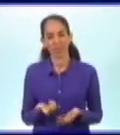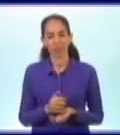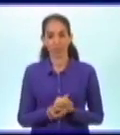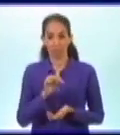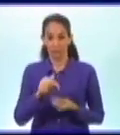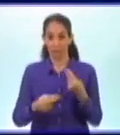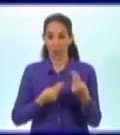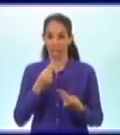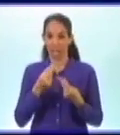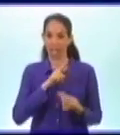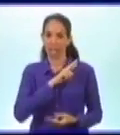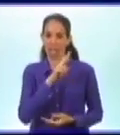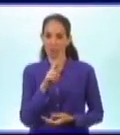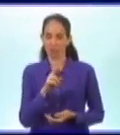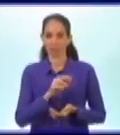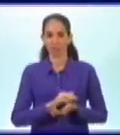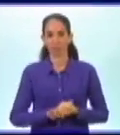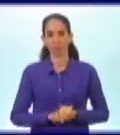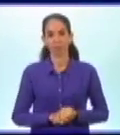en la respuesta.